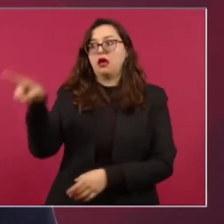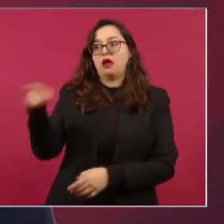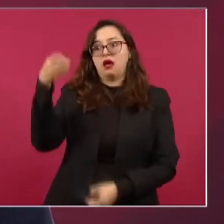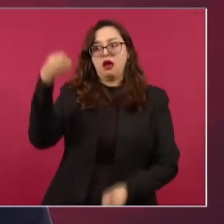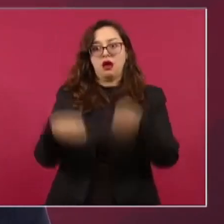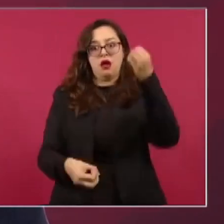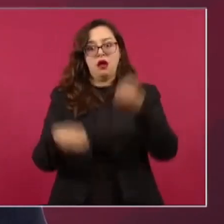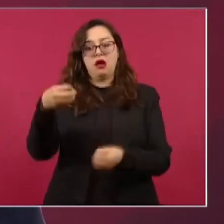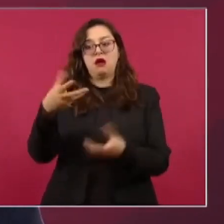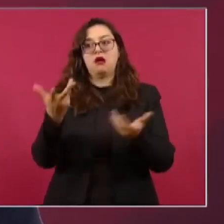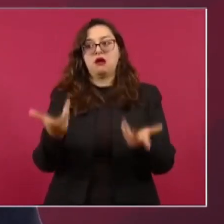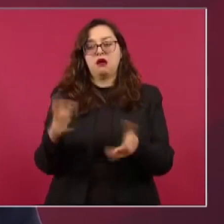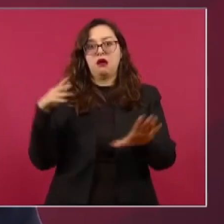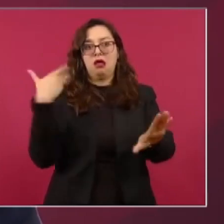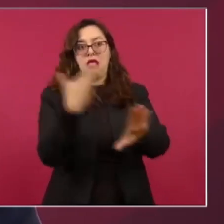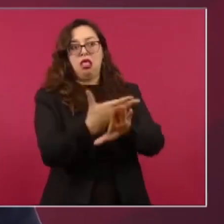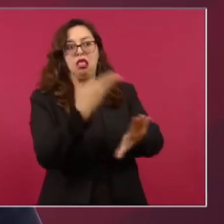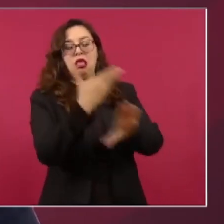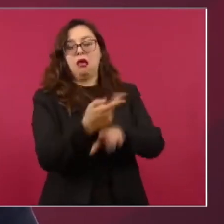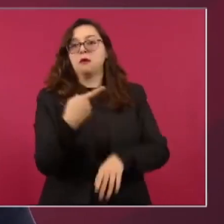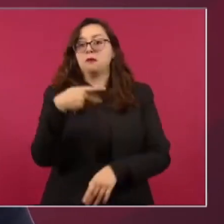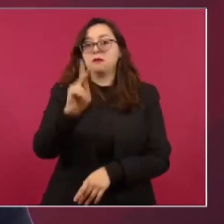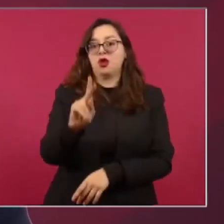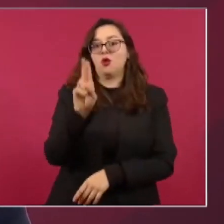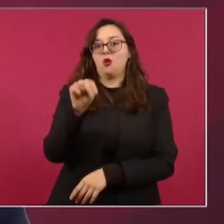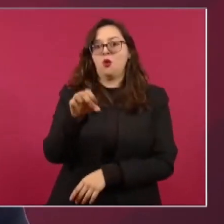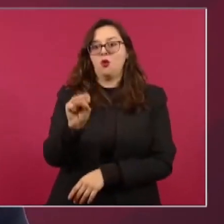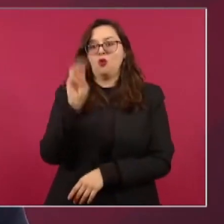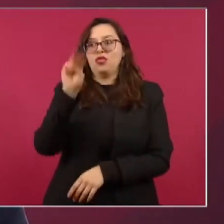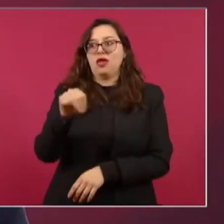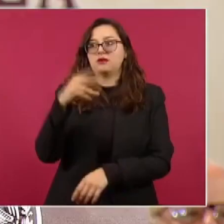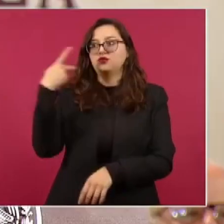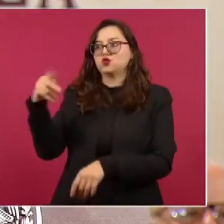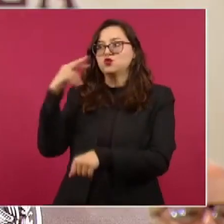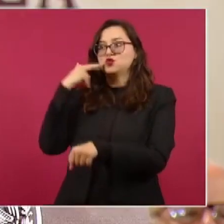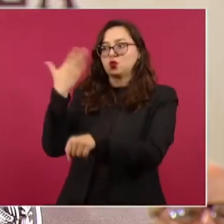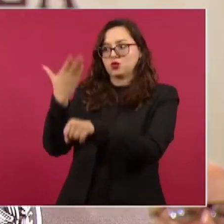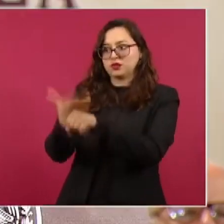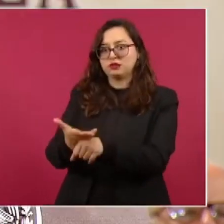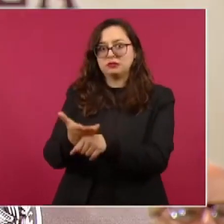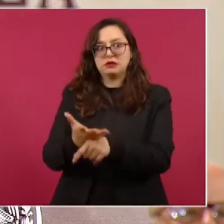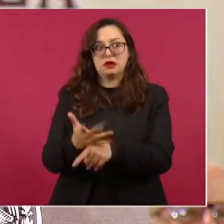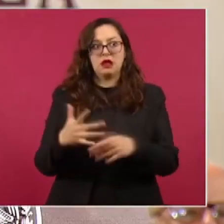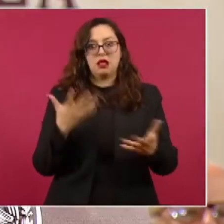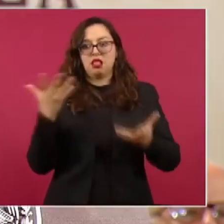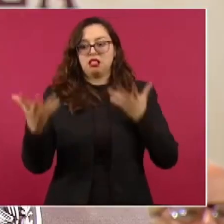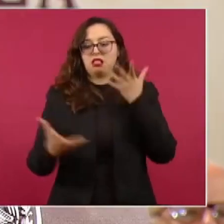responsabilidad que tienen, sino que emitan ellos una resolución.